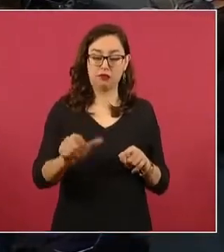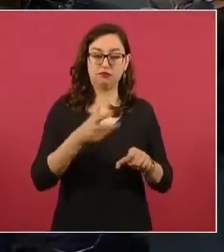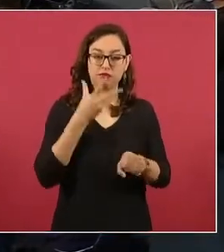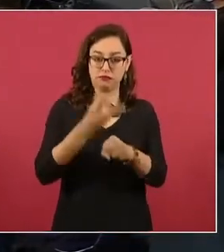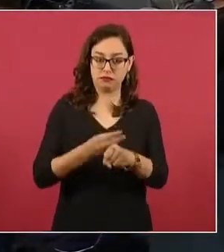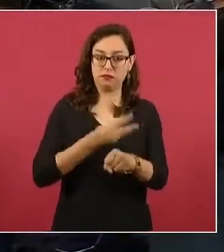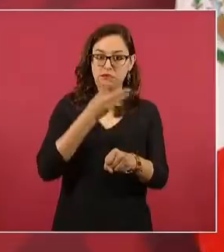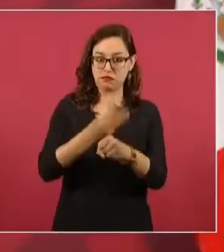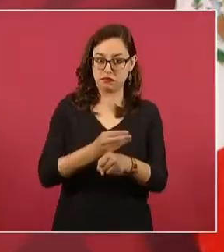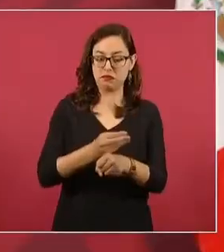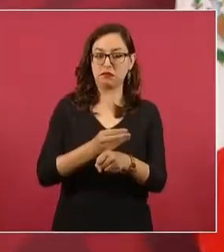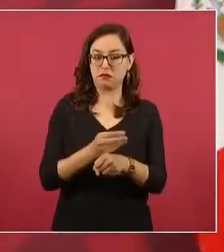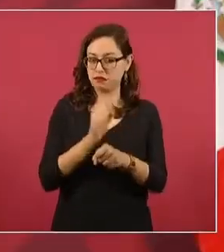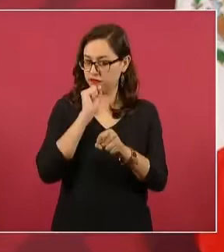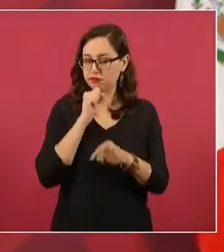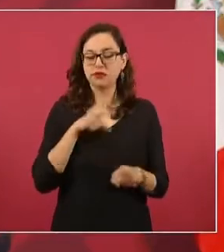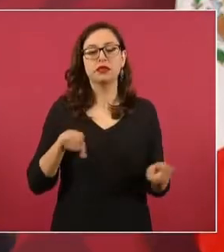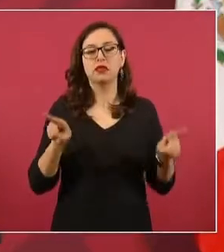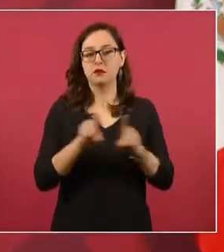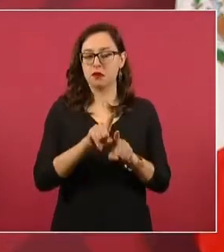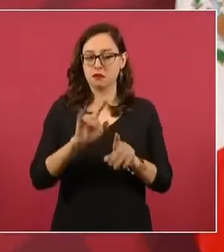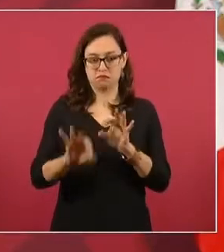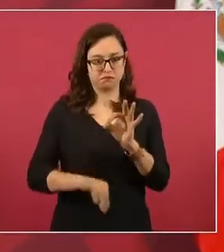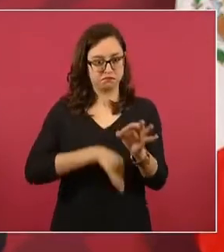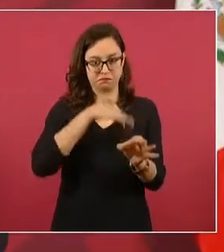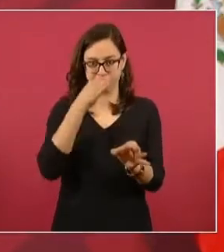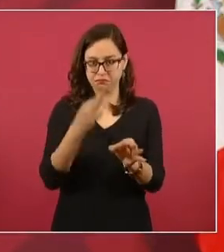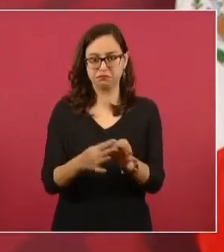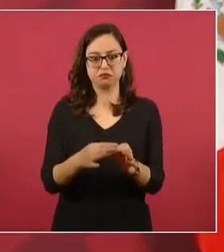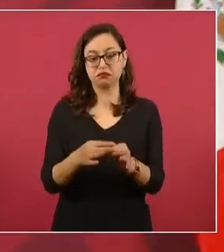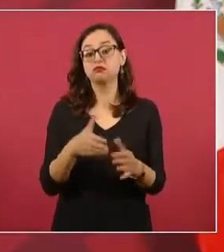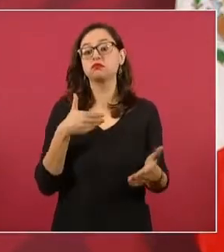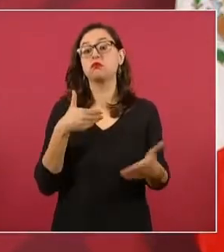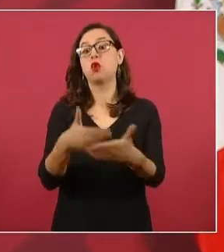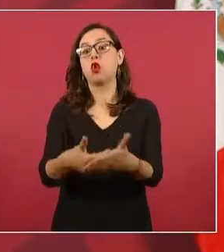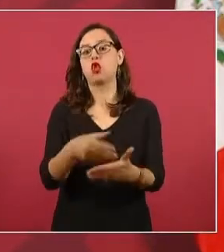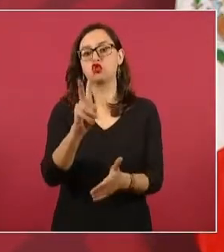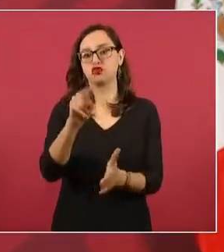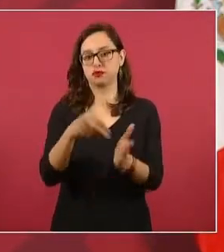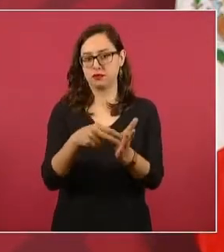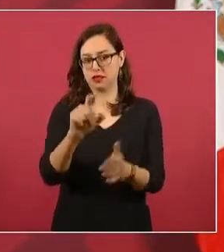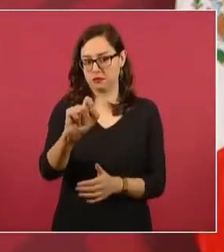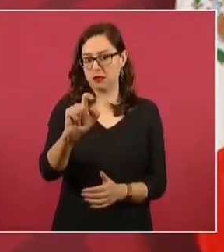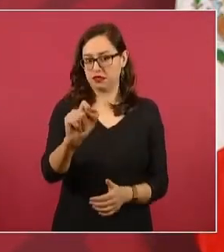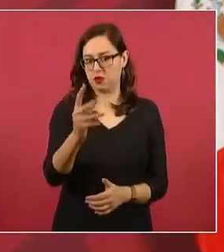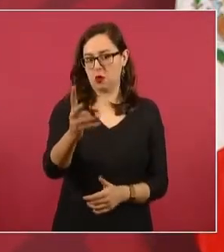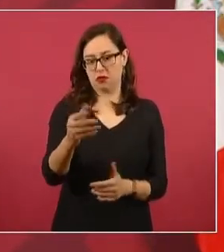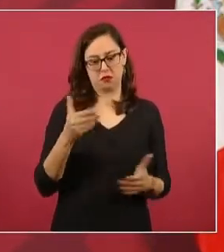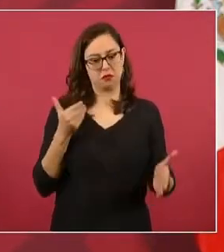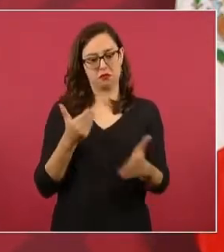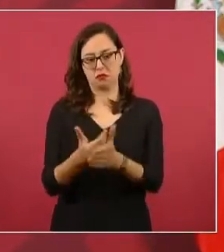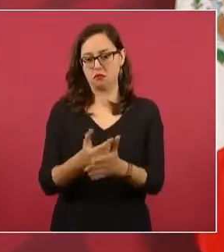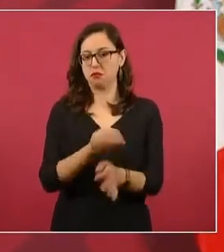Eso va a quedar también terminado. Ahí nada más tenemos